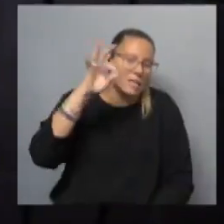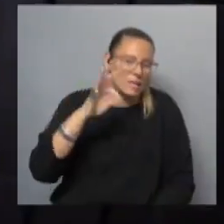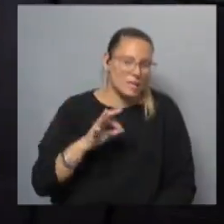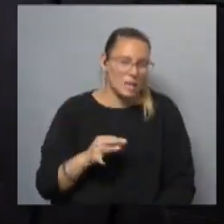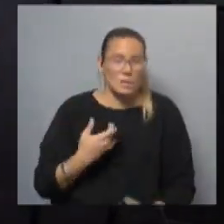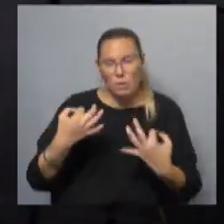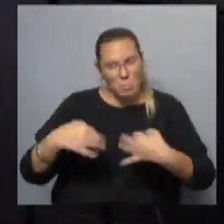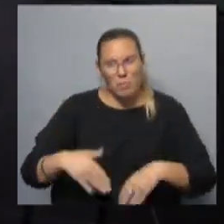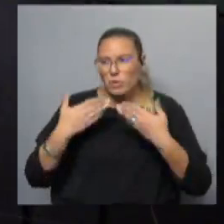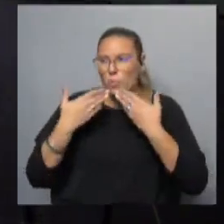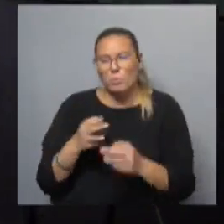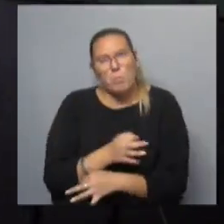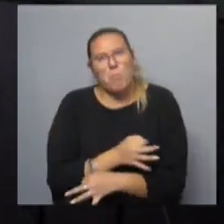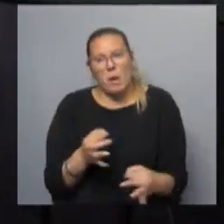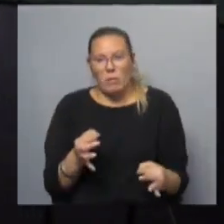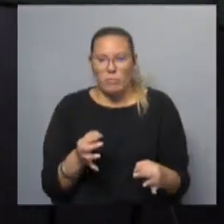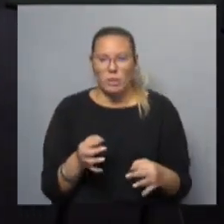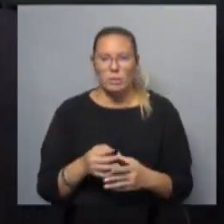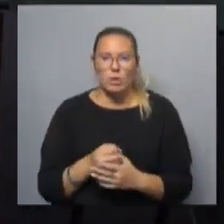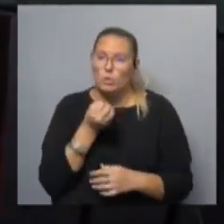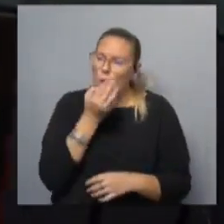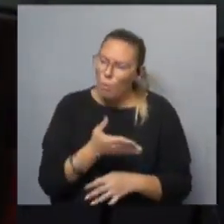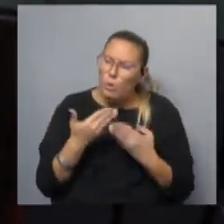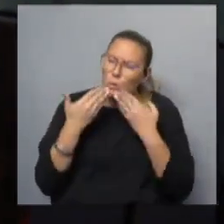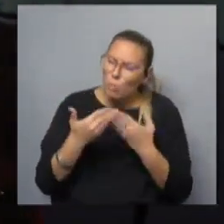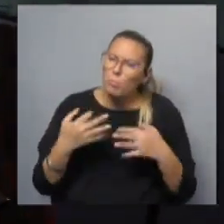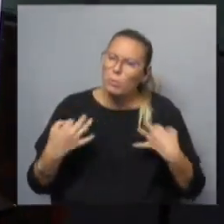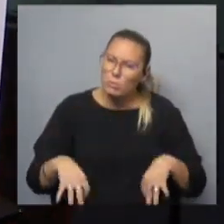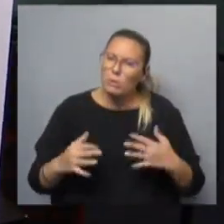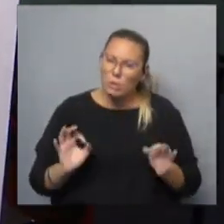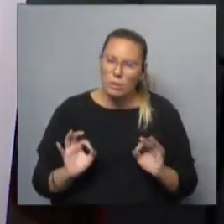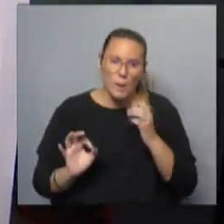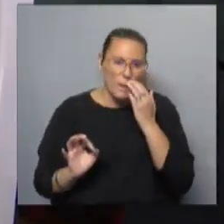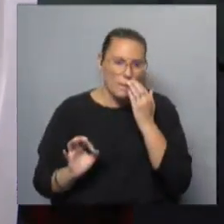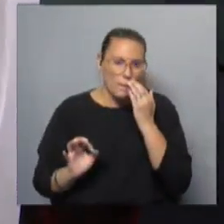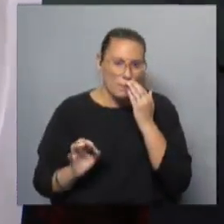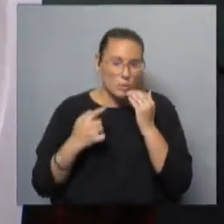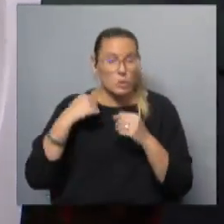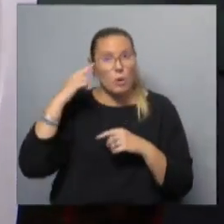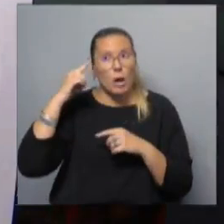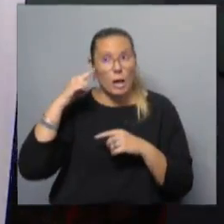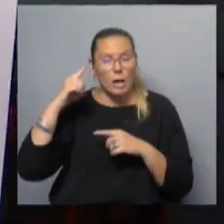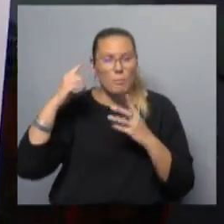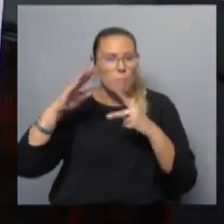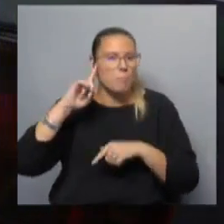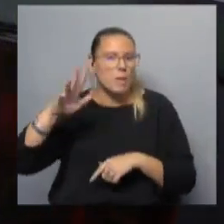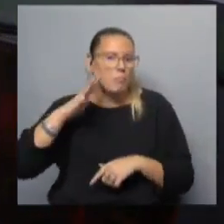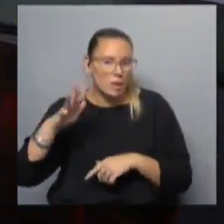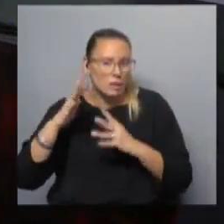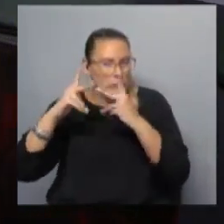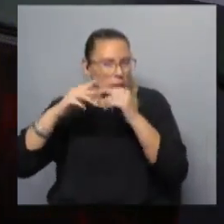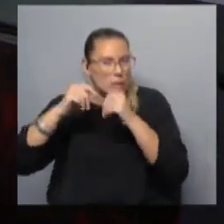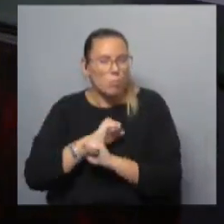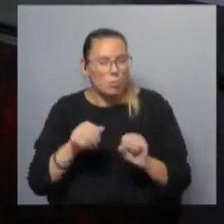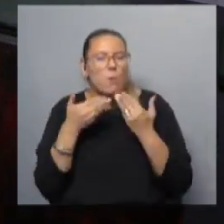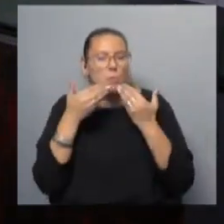que pregunté, perfecto. Maravilla. Sí. Eso es bueno para preguntar, ¿eh? Yo vi mi cabeza, caí todas las palabras, pero bueno, logré llegar a